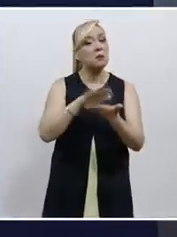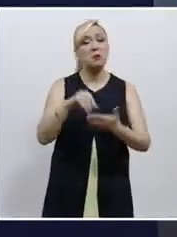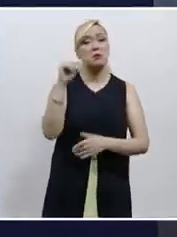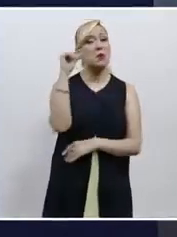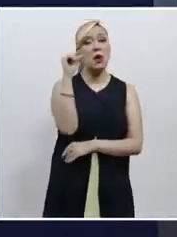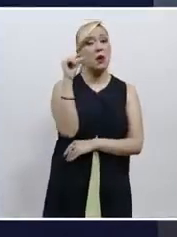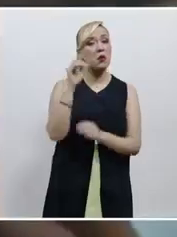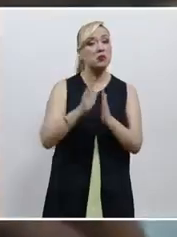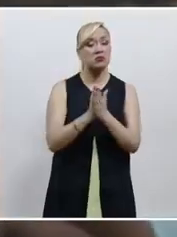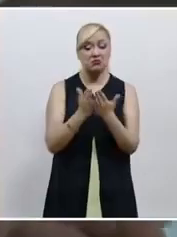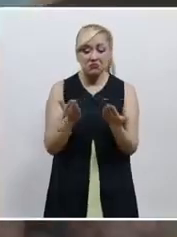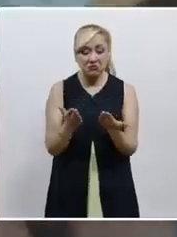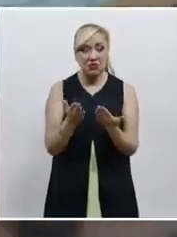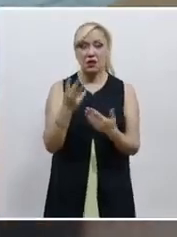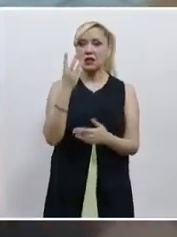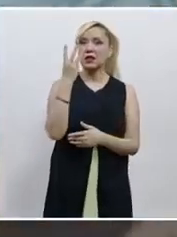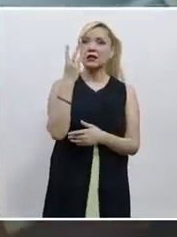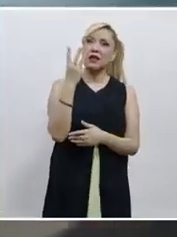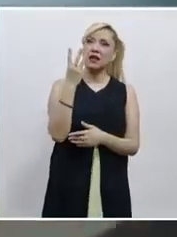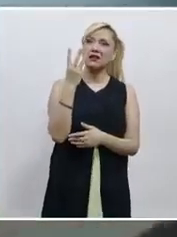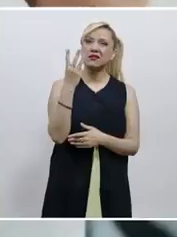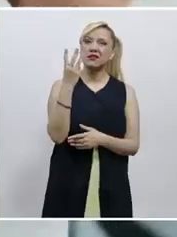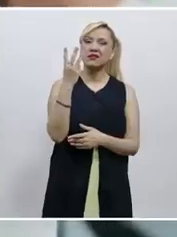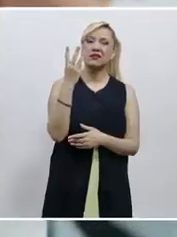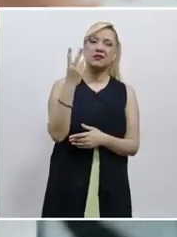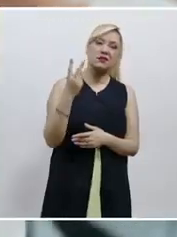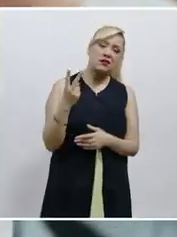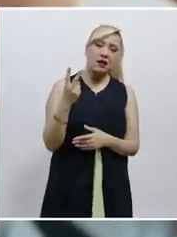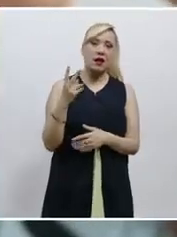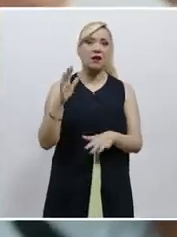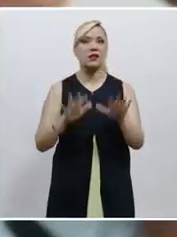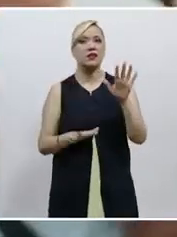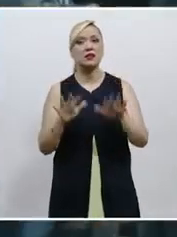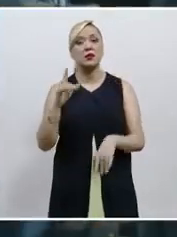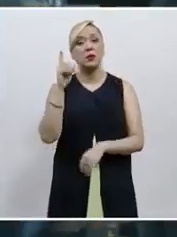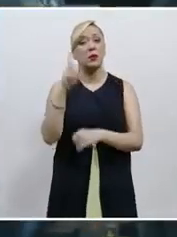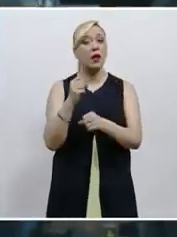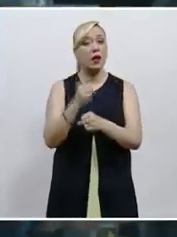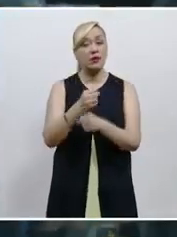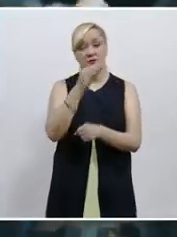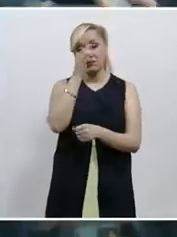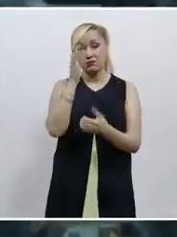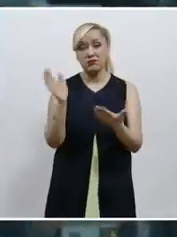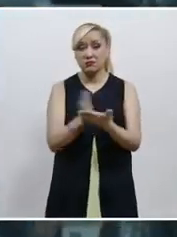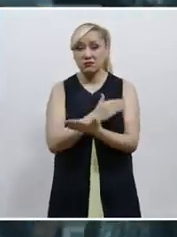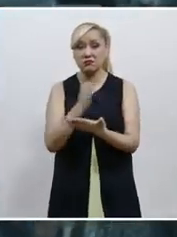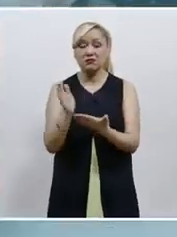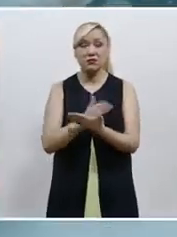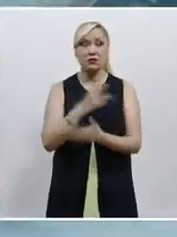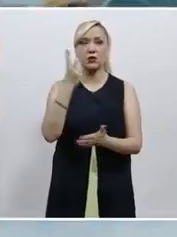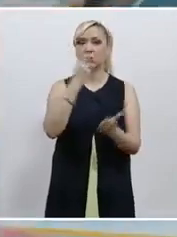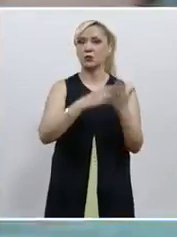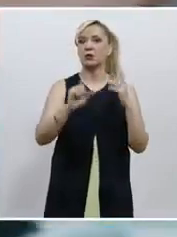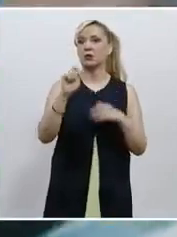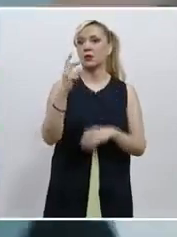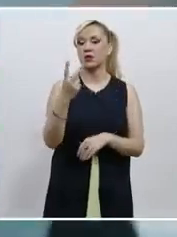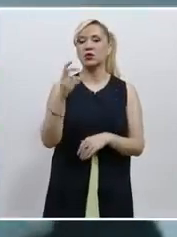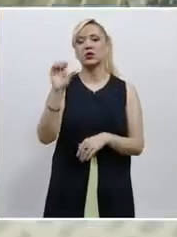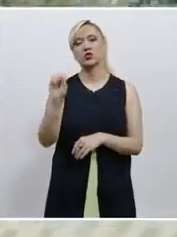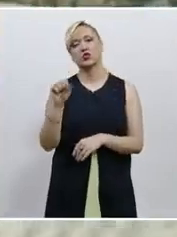bajó de 3.9 a 3.4 libros por año, de acuerdo con un estudio del INEGI. Detalla que en 2022,